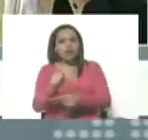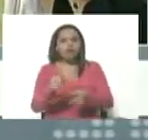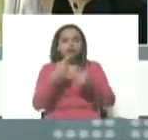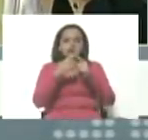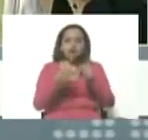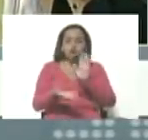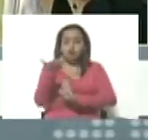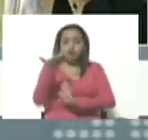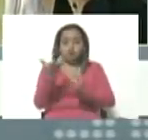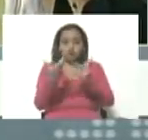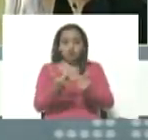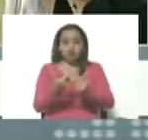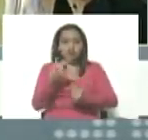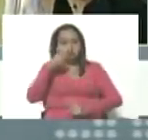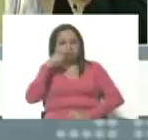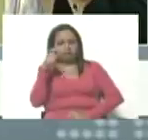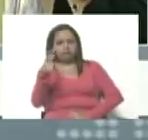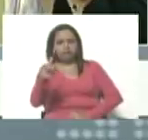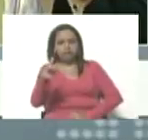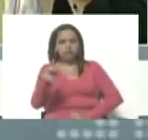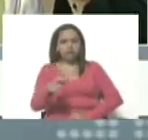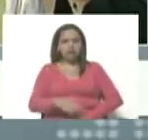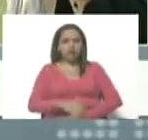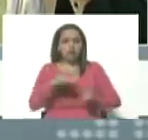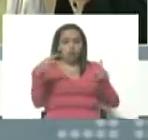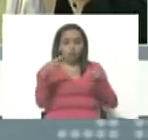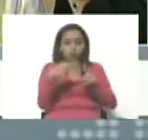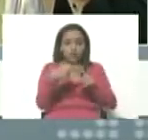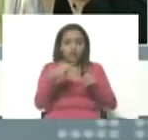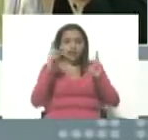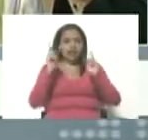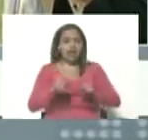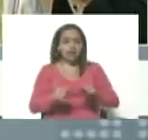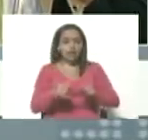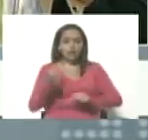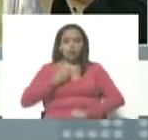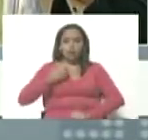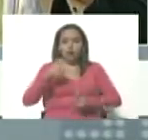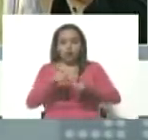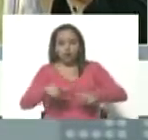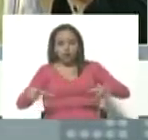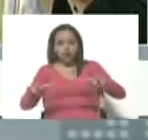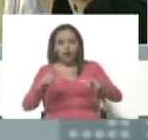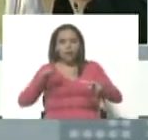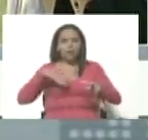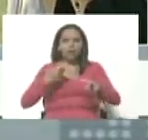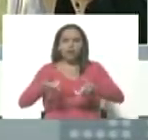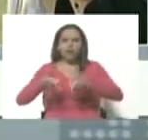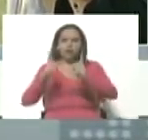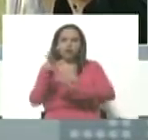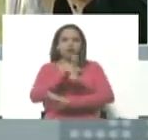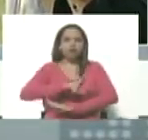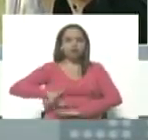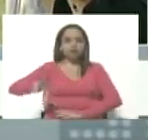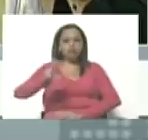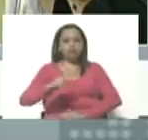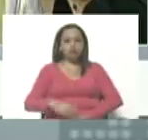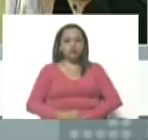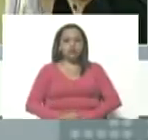tengamos en la vista no solamente hoteles, sino cualquier otro espacio que podría utilizarse